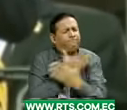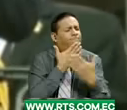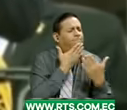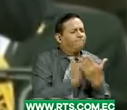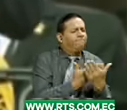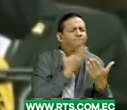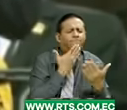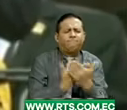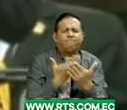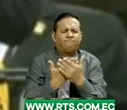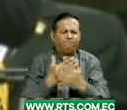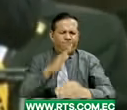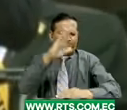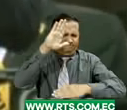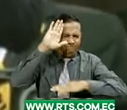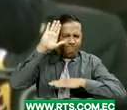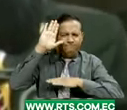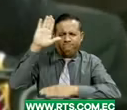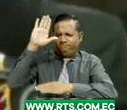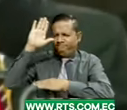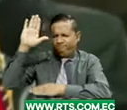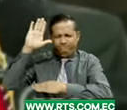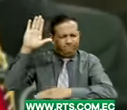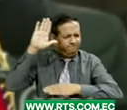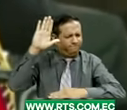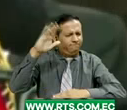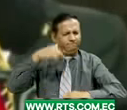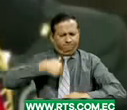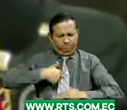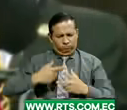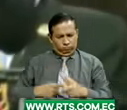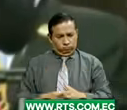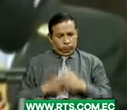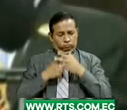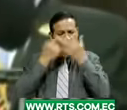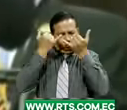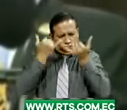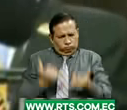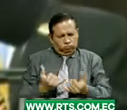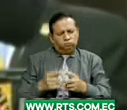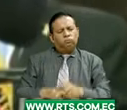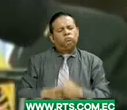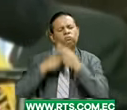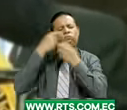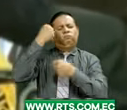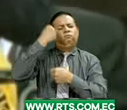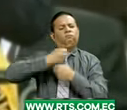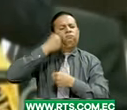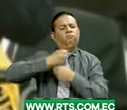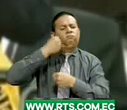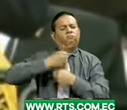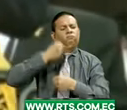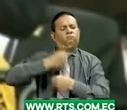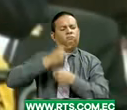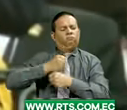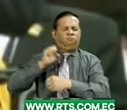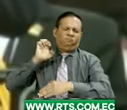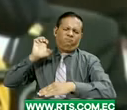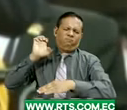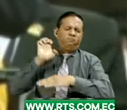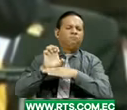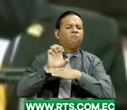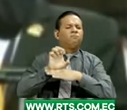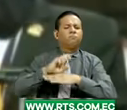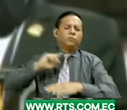y compromiso que desde el día de hoy empezaremos a trabajar por ese Ecuador que